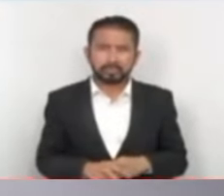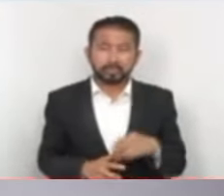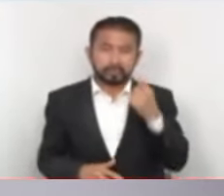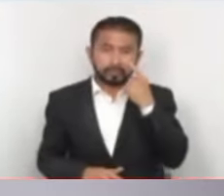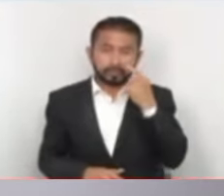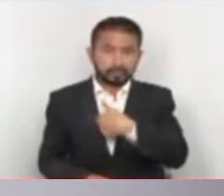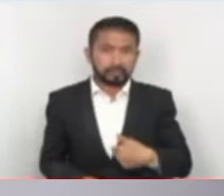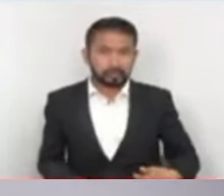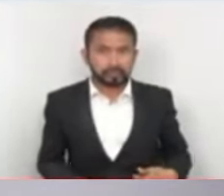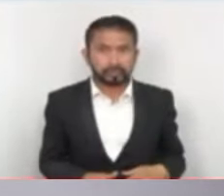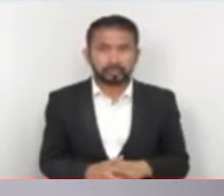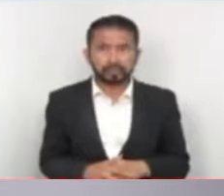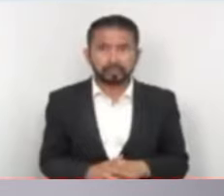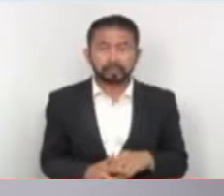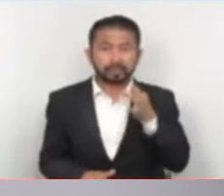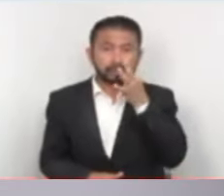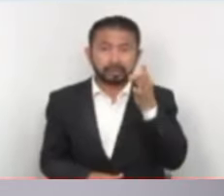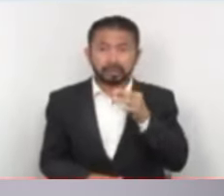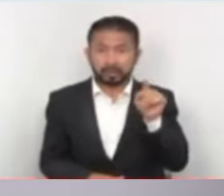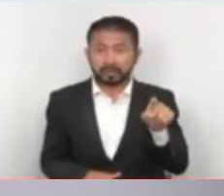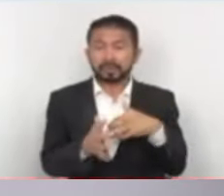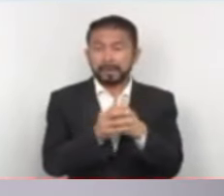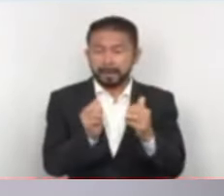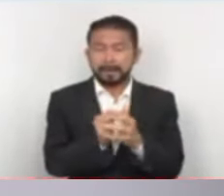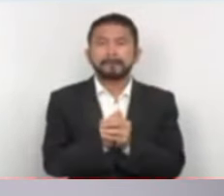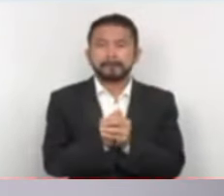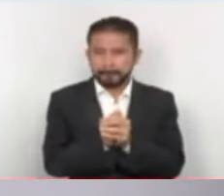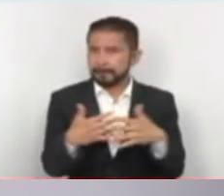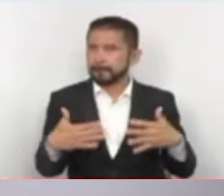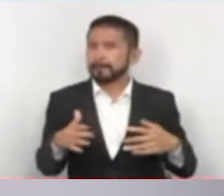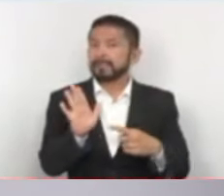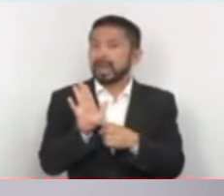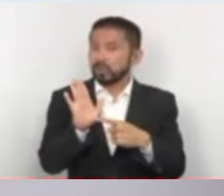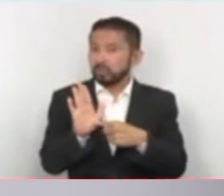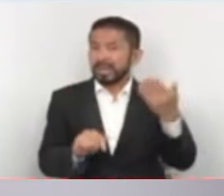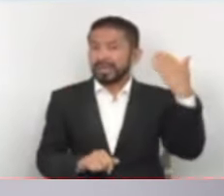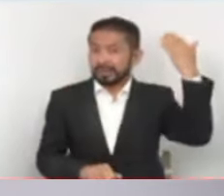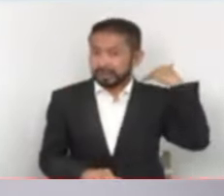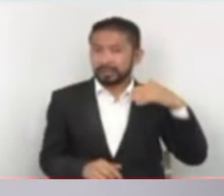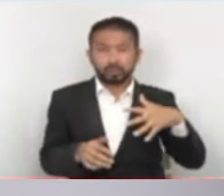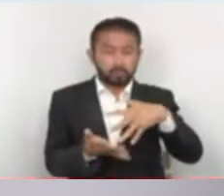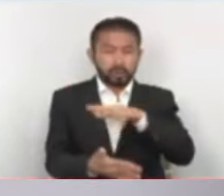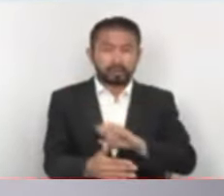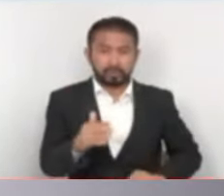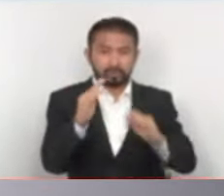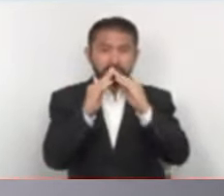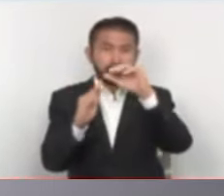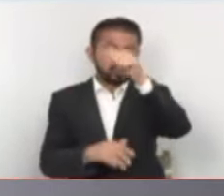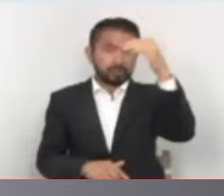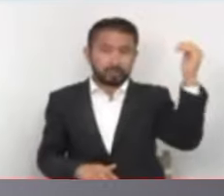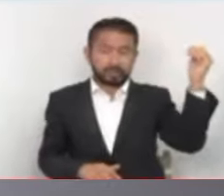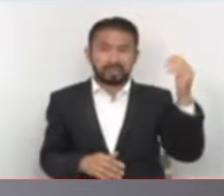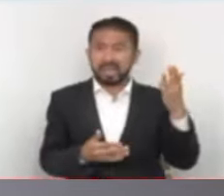Fíjese, señor presidente, que de verdad que eso fue una deuda histórica para nuestros hermanos en el